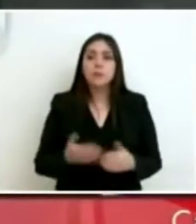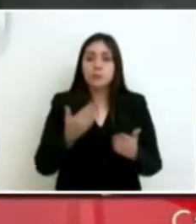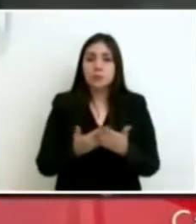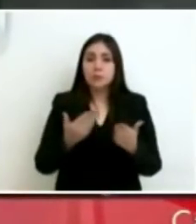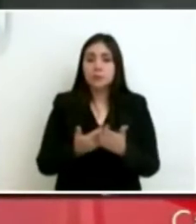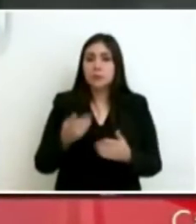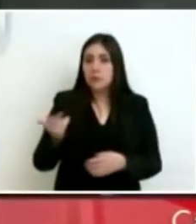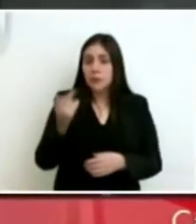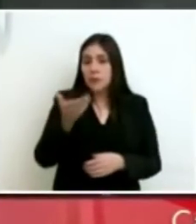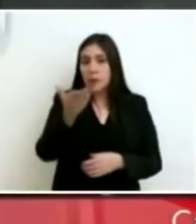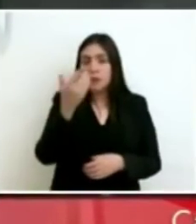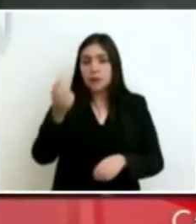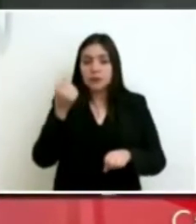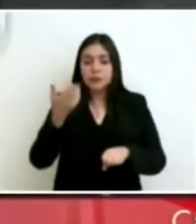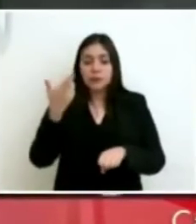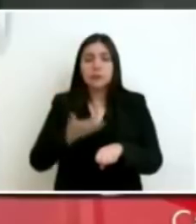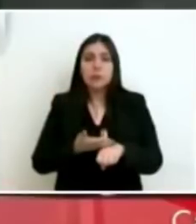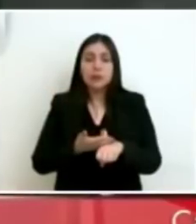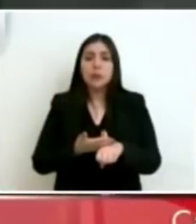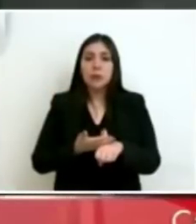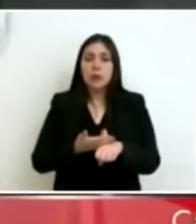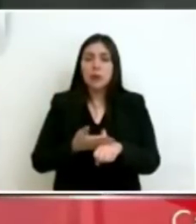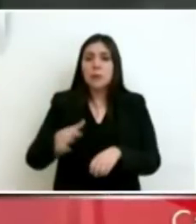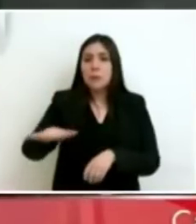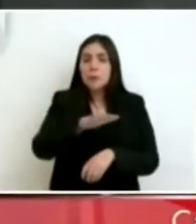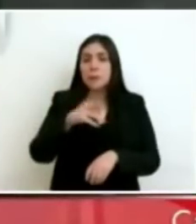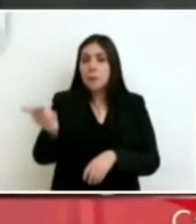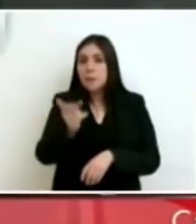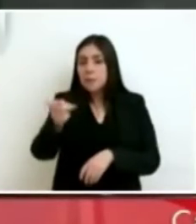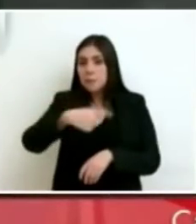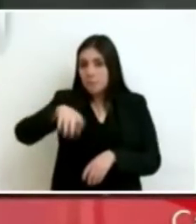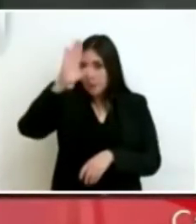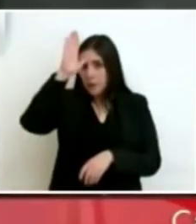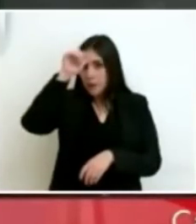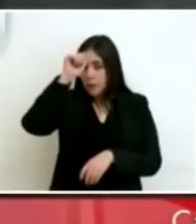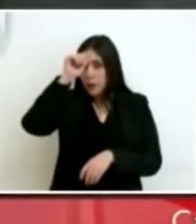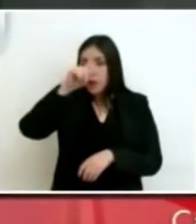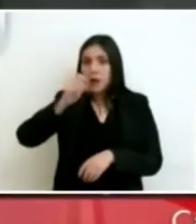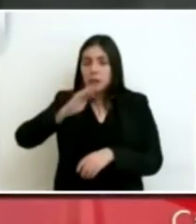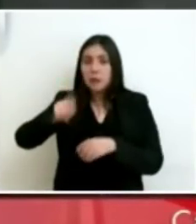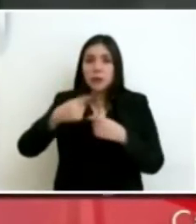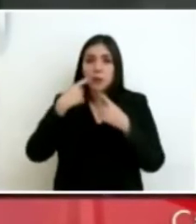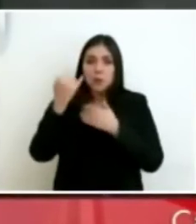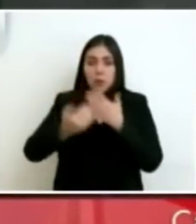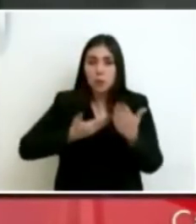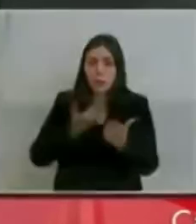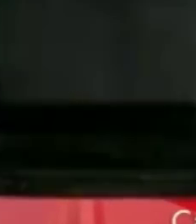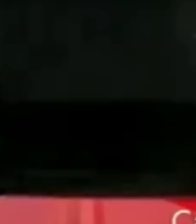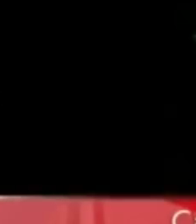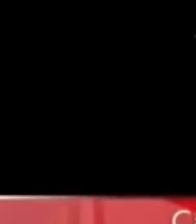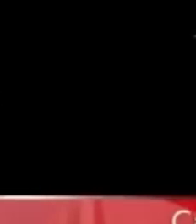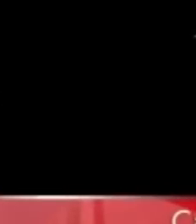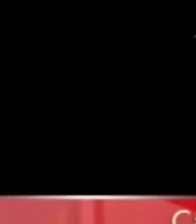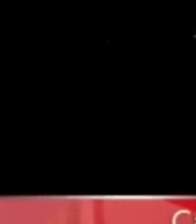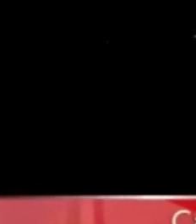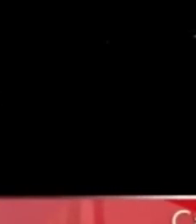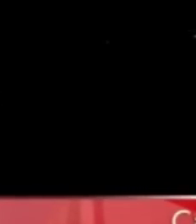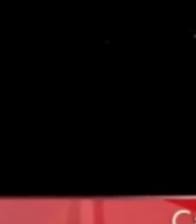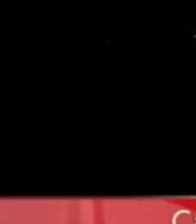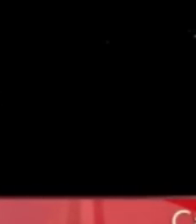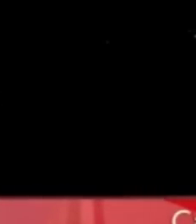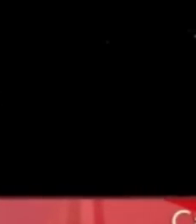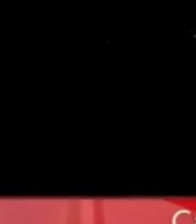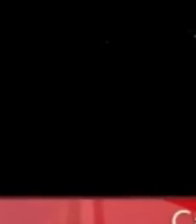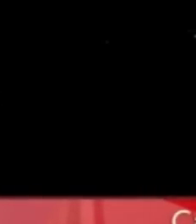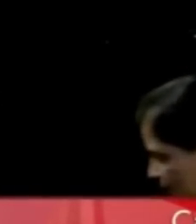consecuencia, consulte a la Secretaría de la Asamblea en votación económica si se admiten a discusión. Proceda a la Secretaría. Con gusto, presidente. Consulta a la